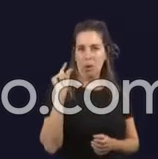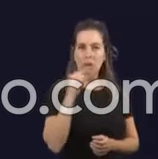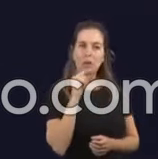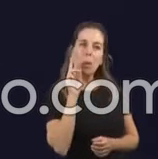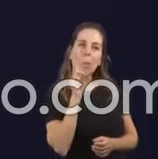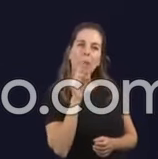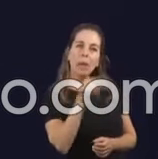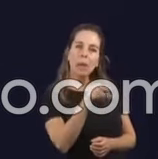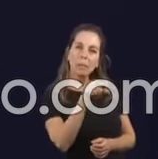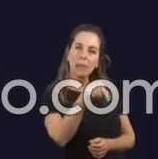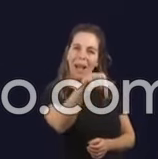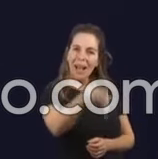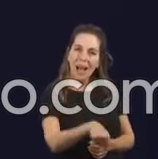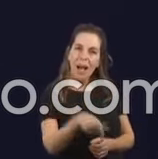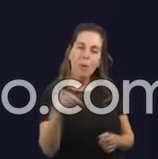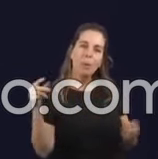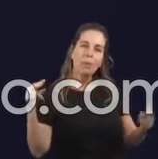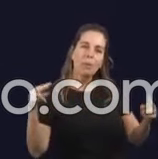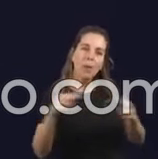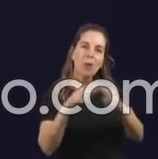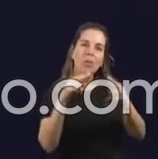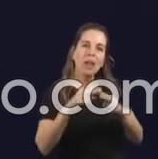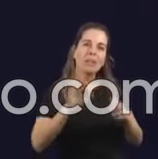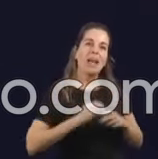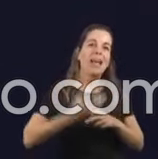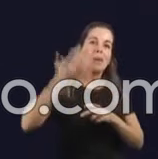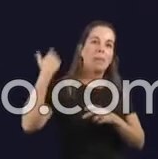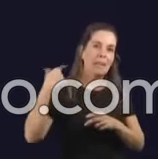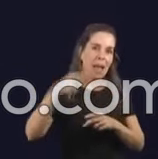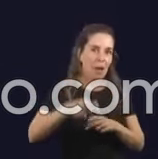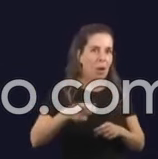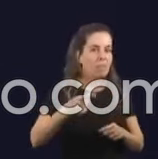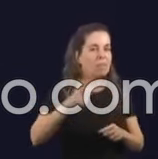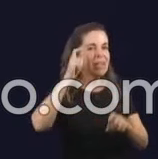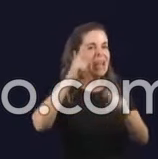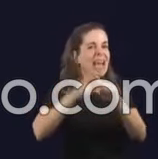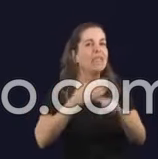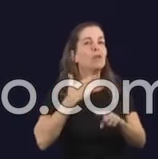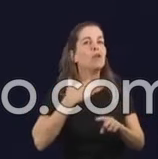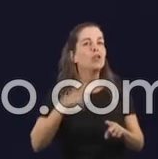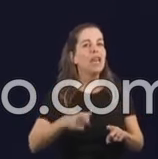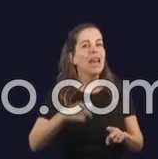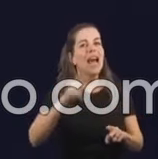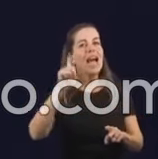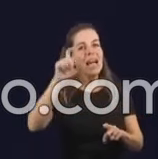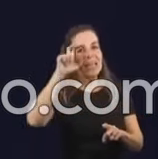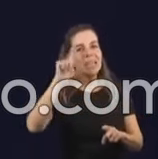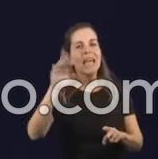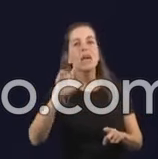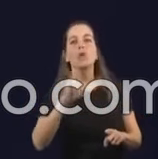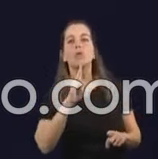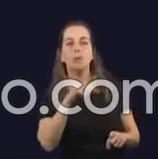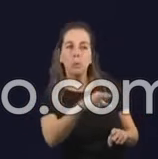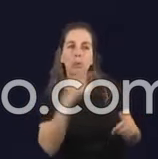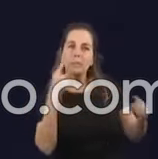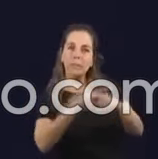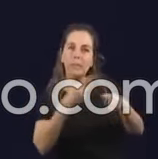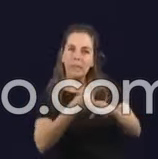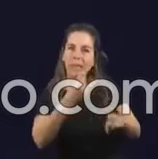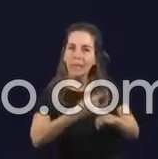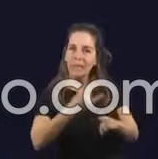encuentros aquí en esta sala con ser ruti eh peleándose por ese tema muy divertido dicho se pasó Teo debo reconocelo